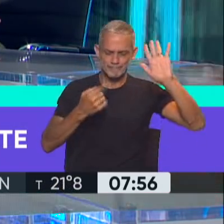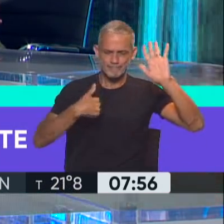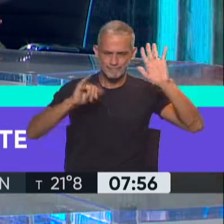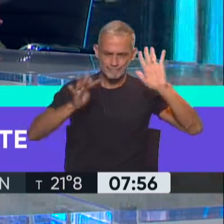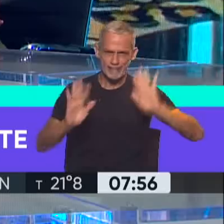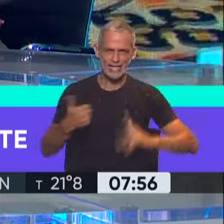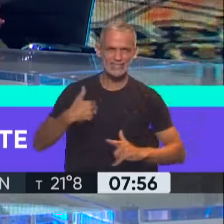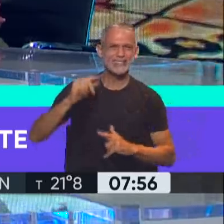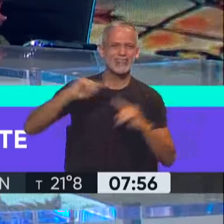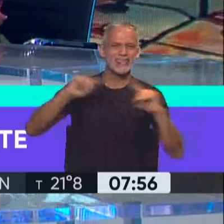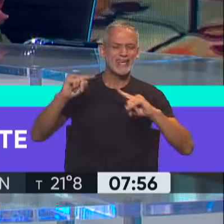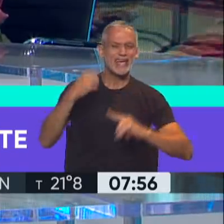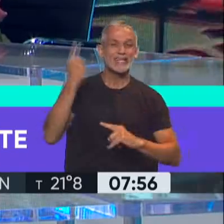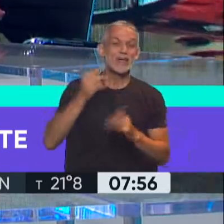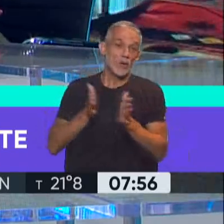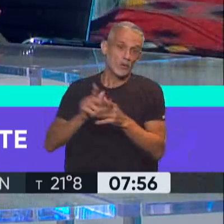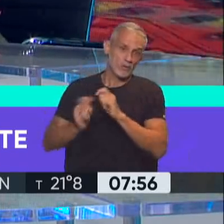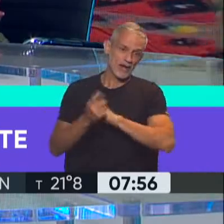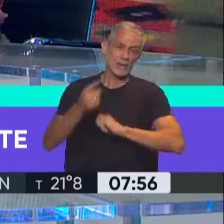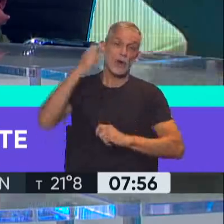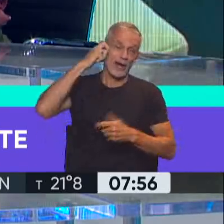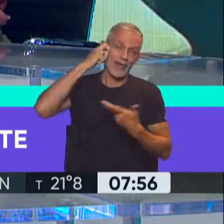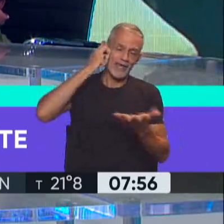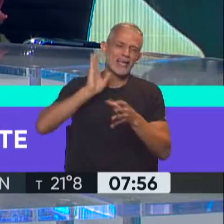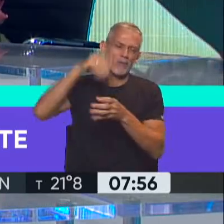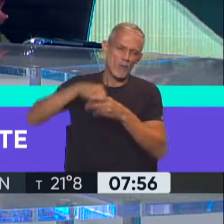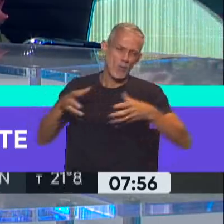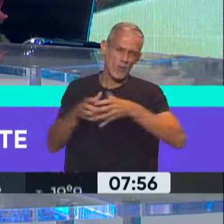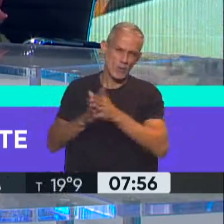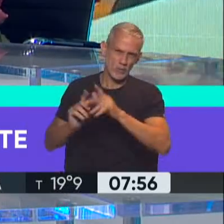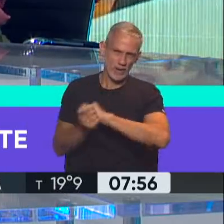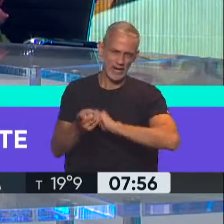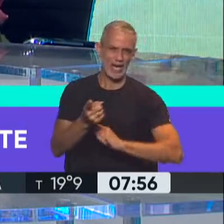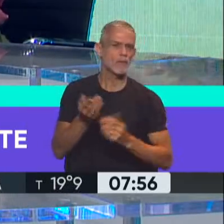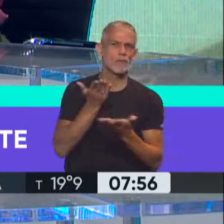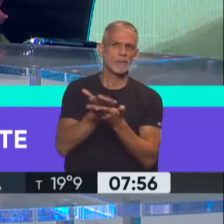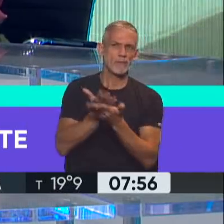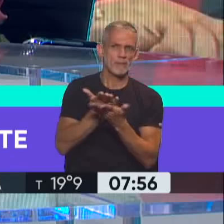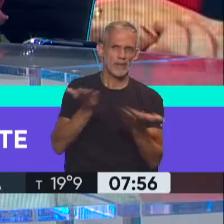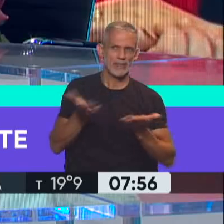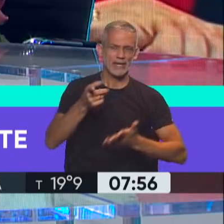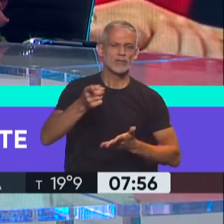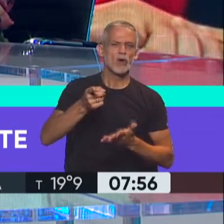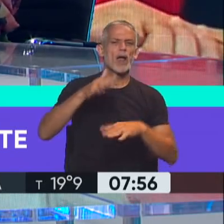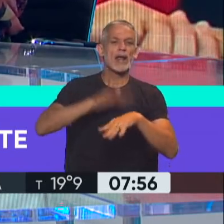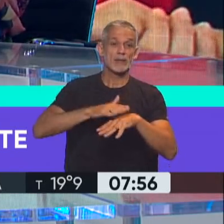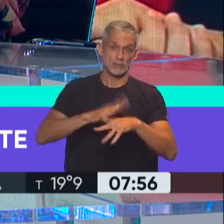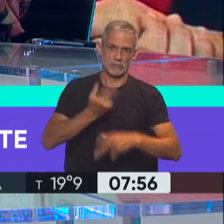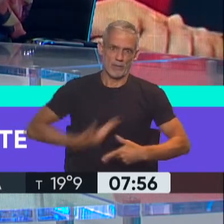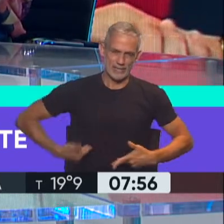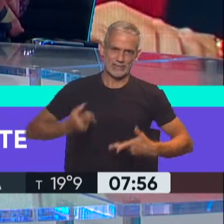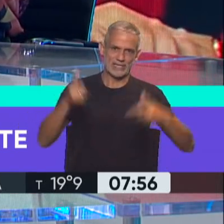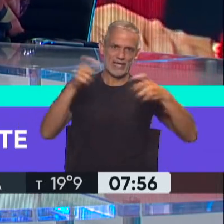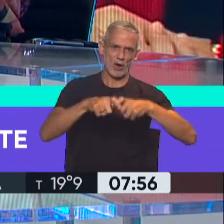dirigente de juntos y es bueno radicalismo pero dentro de juntos a plantear esto es la responsabilidad del presidente del